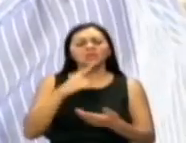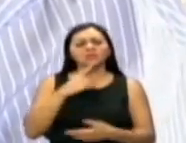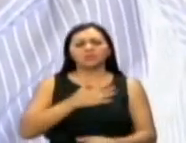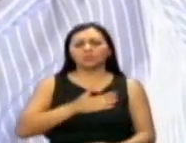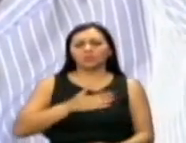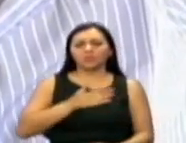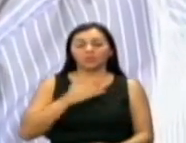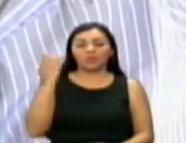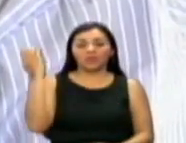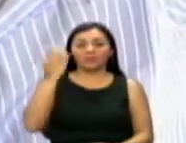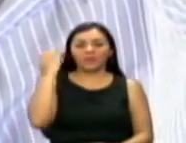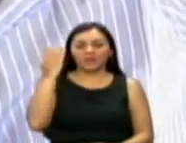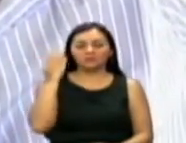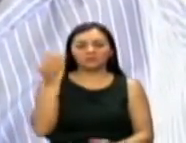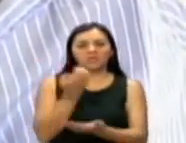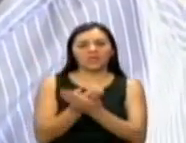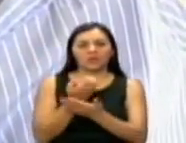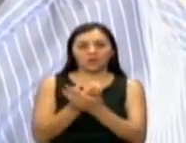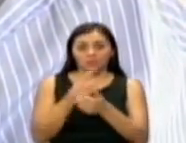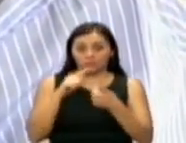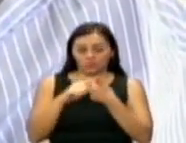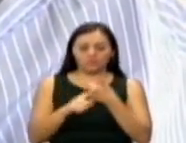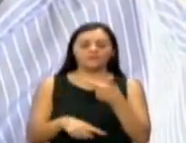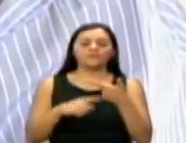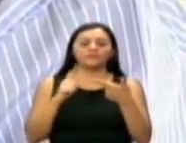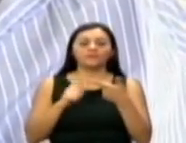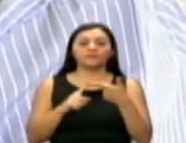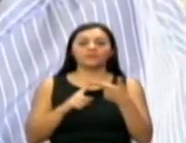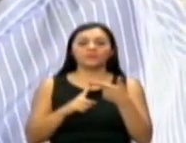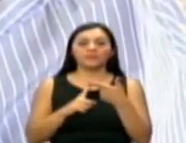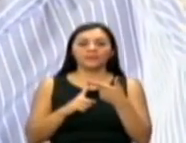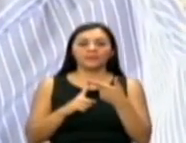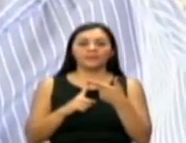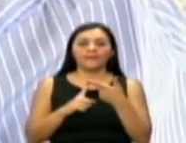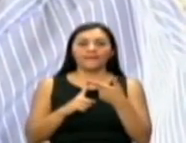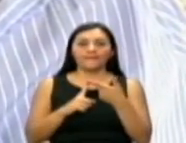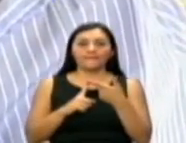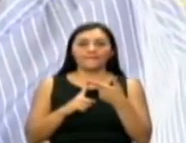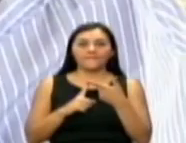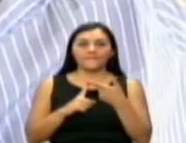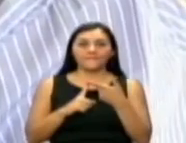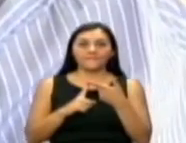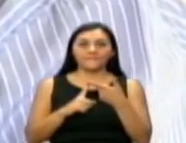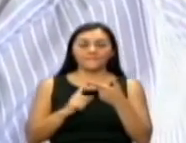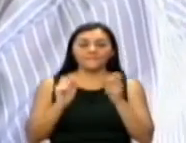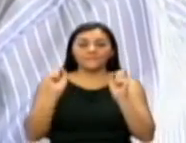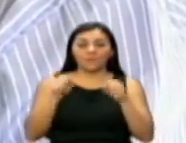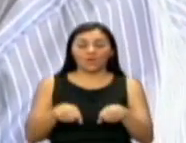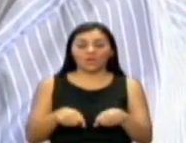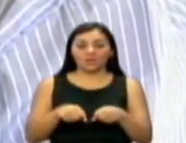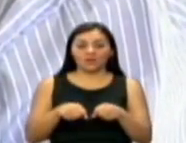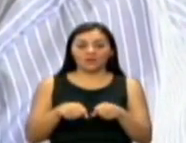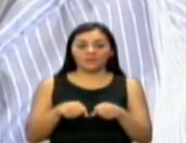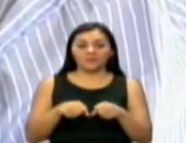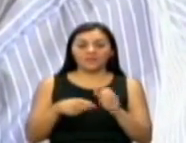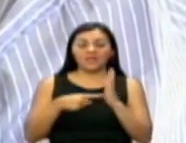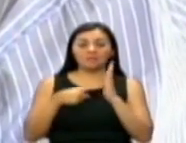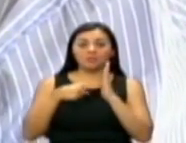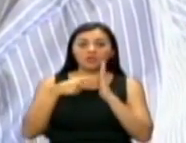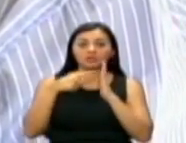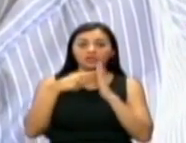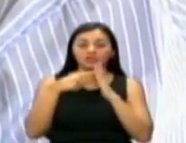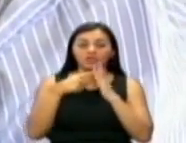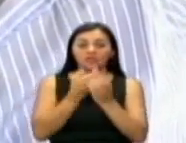emergencia económica. Hay un pedido que si se puede se puede exonerar el pago anticipado del impuesto a la